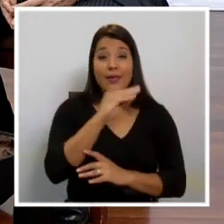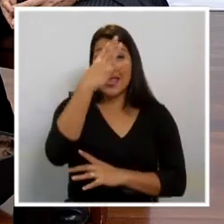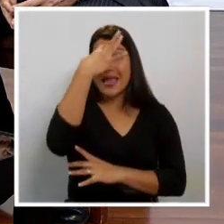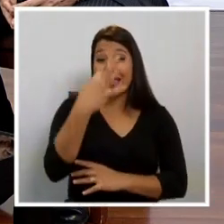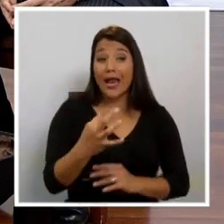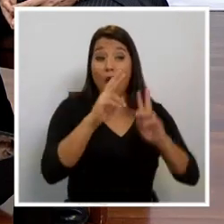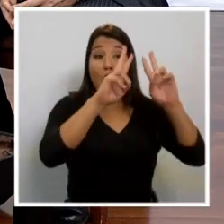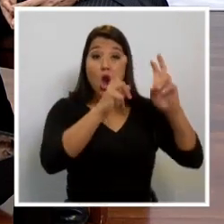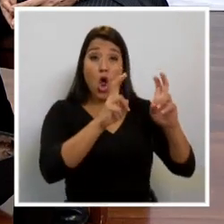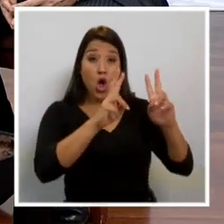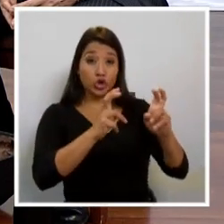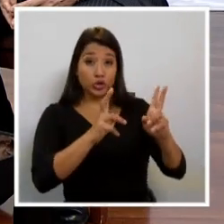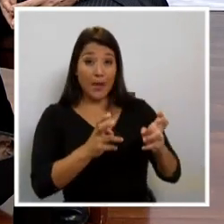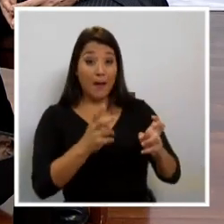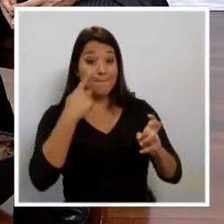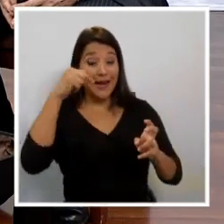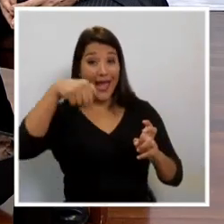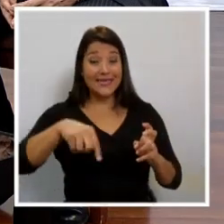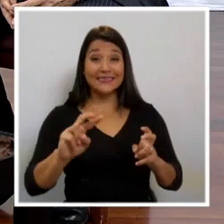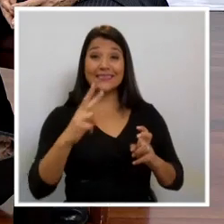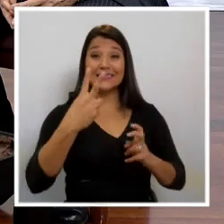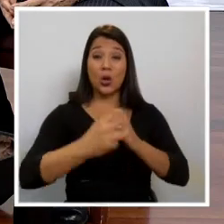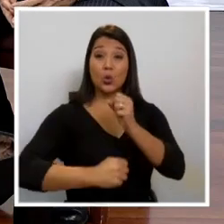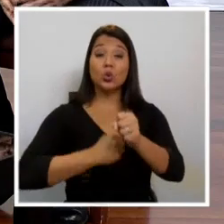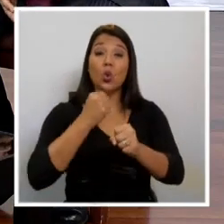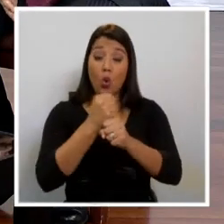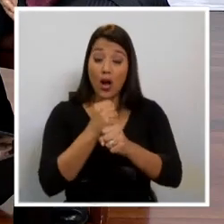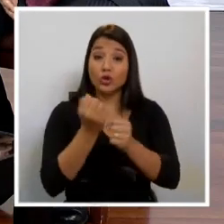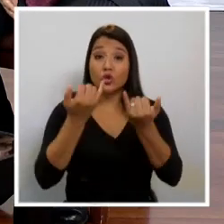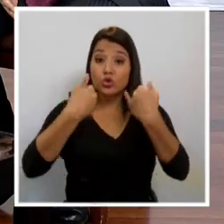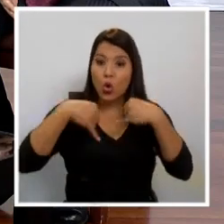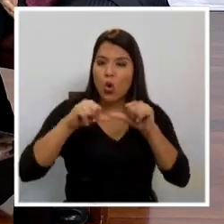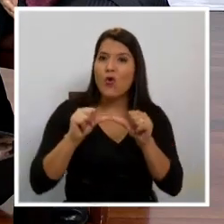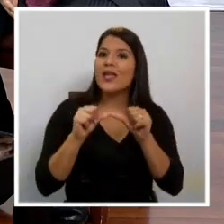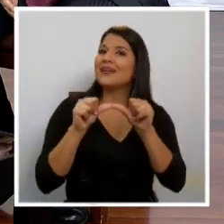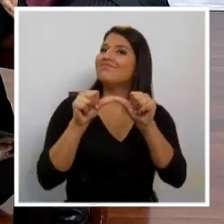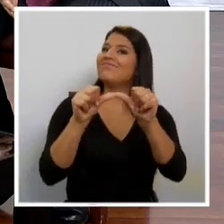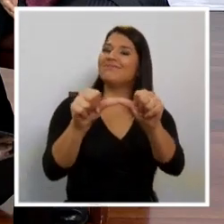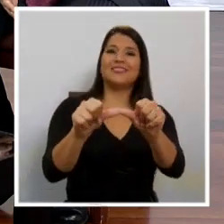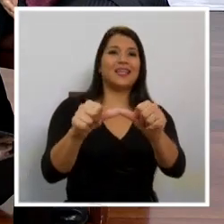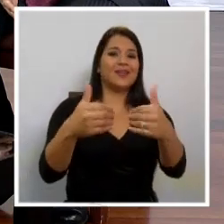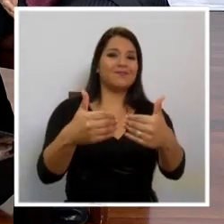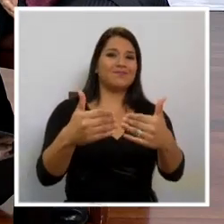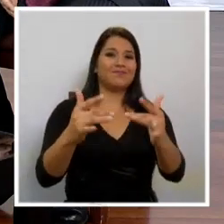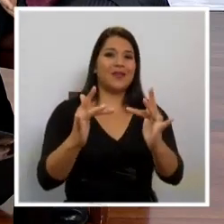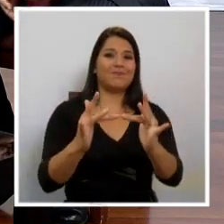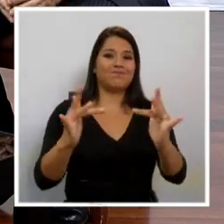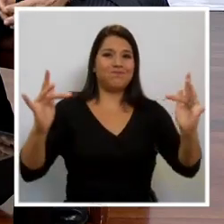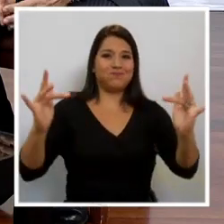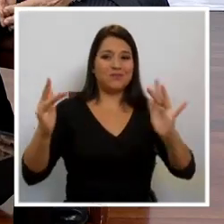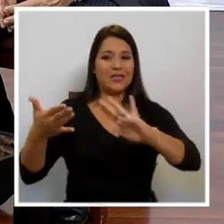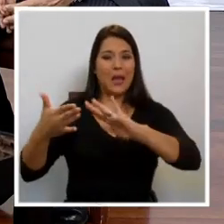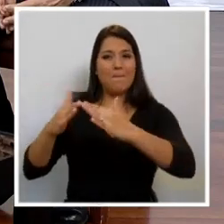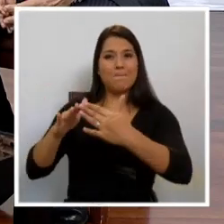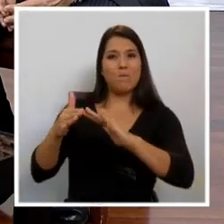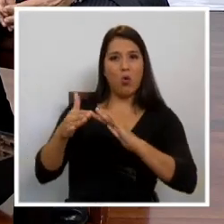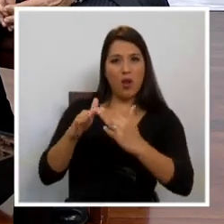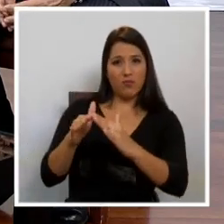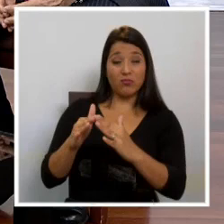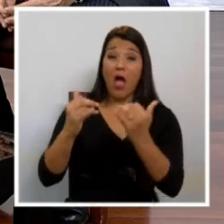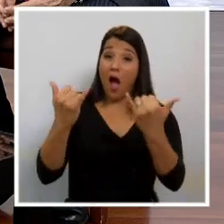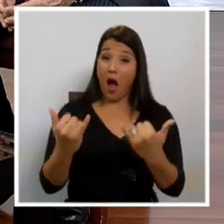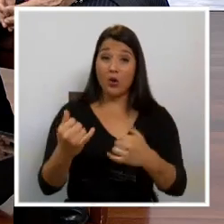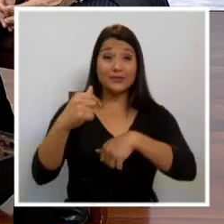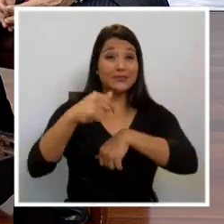está planteando en este segundo año continúa muy alejada de la agenda ciudadana en momentos en que